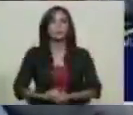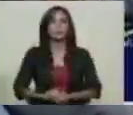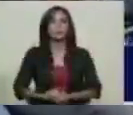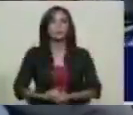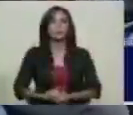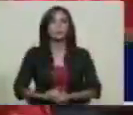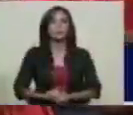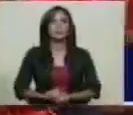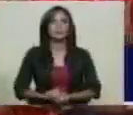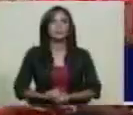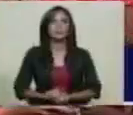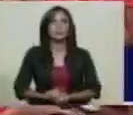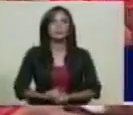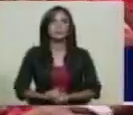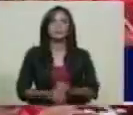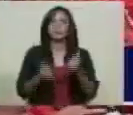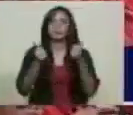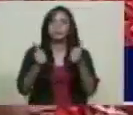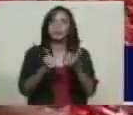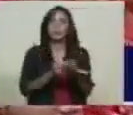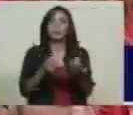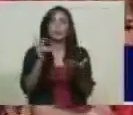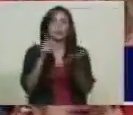Es extraordinario el resultado.